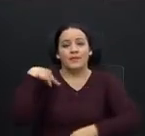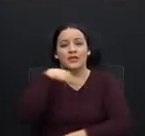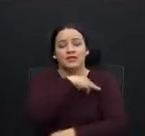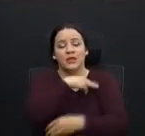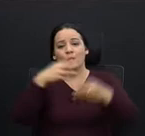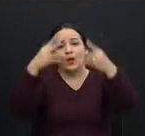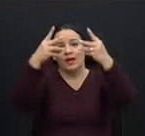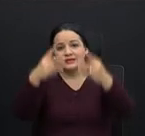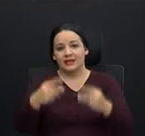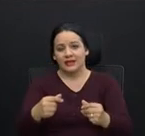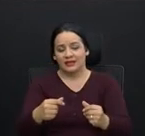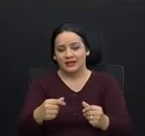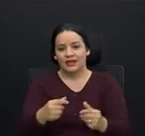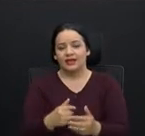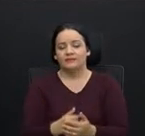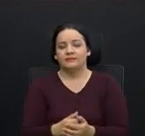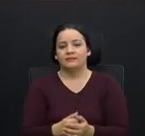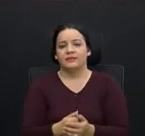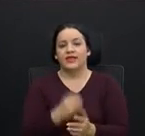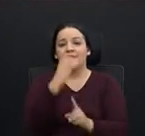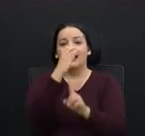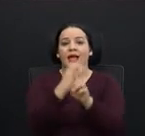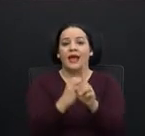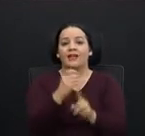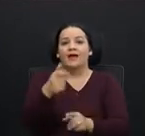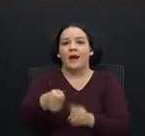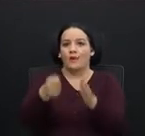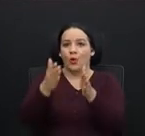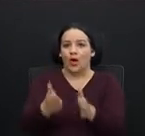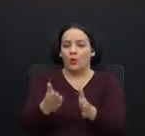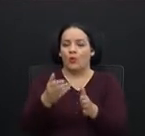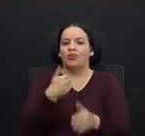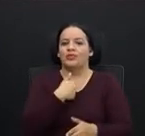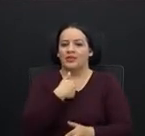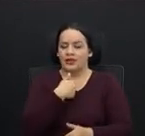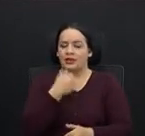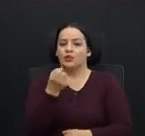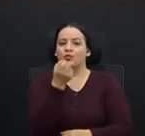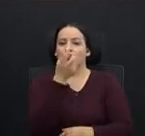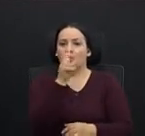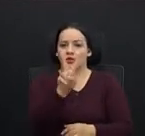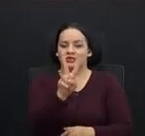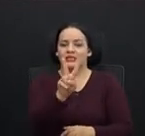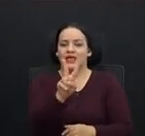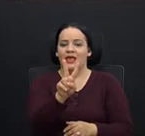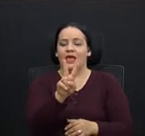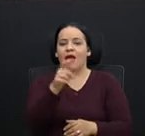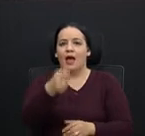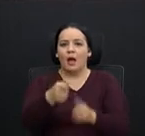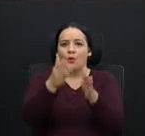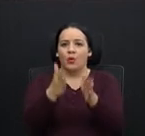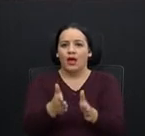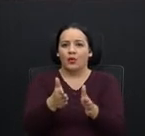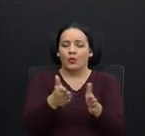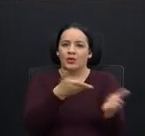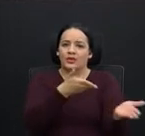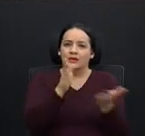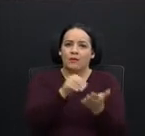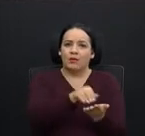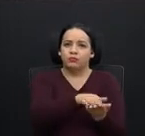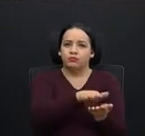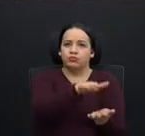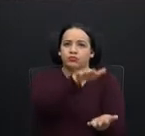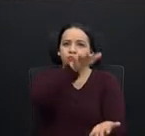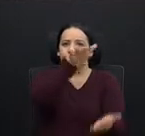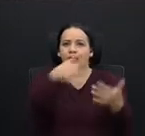Hacienda, cada abogado, de los 12 abogados que hay, llevan más de 1.500 expedientes?